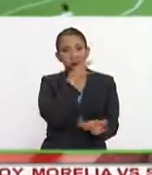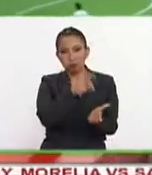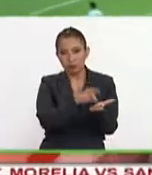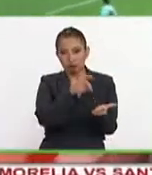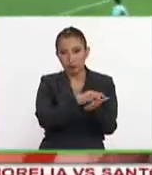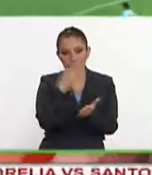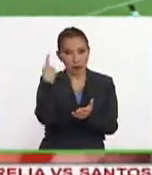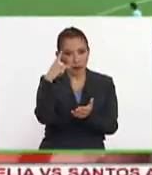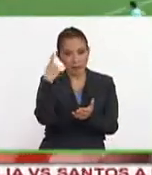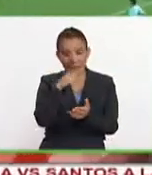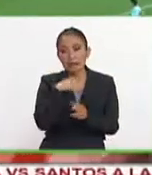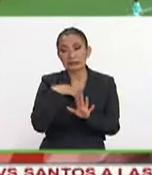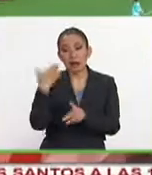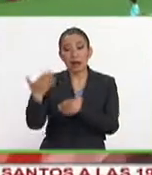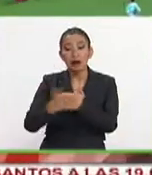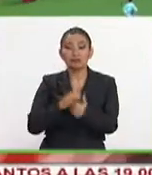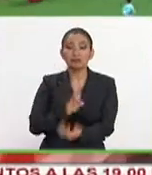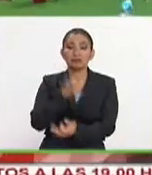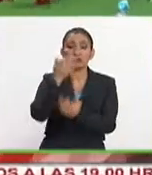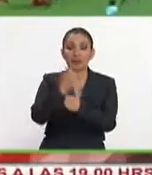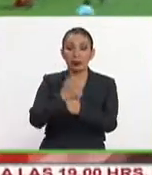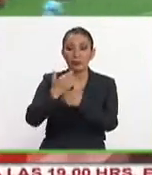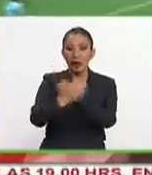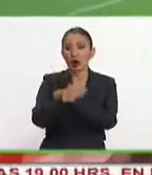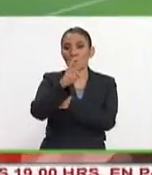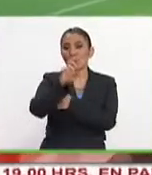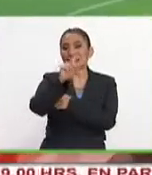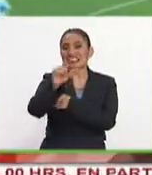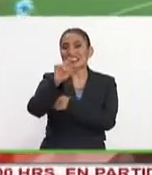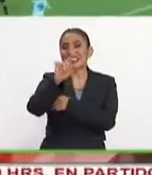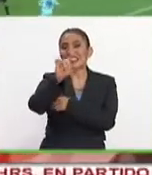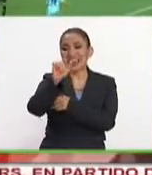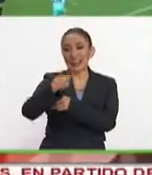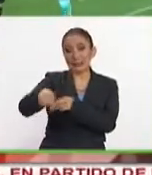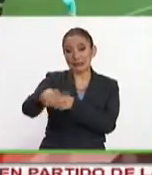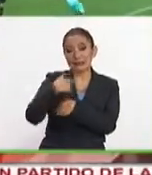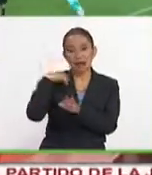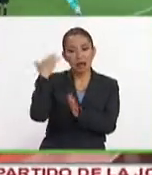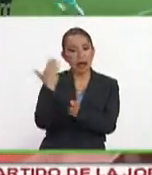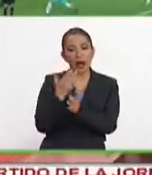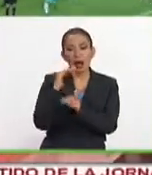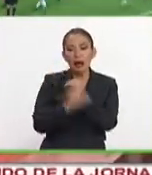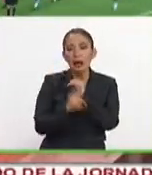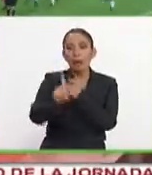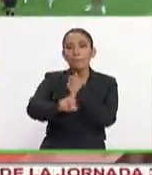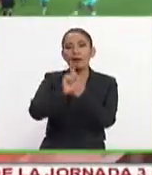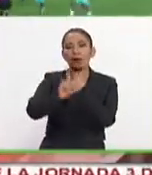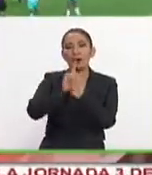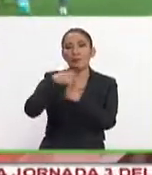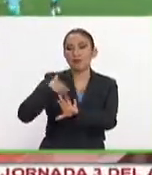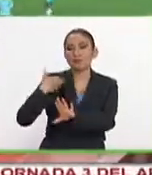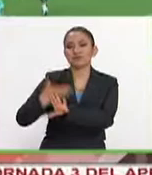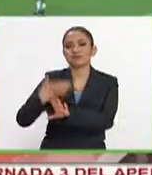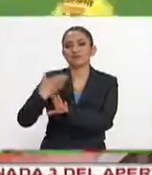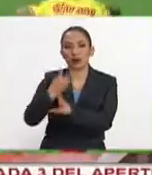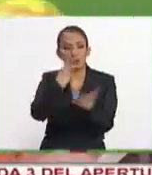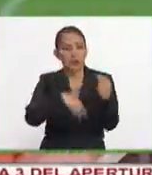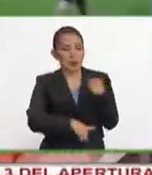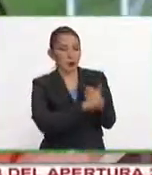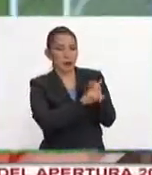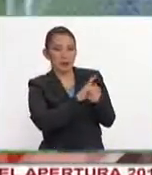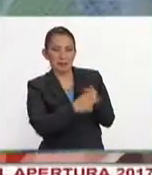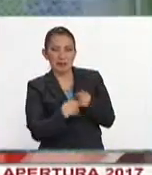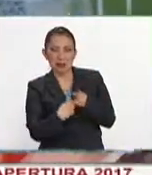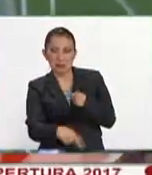Puebla. Ya estará el delantero estrella Raúl Ruiz Díaz, y con esto, bueno, se termina el problema en el ataque. Viene de una lesión en la